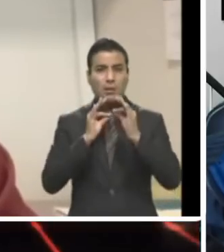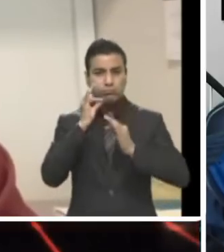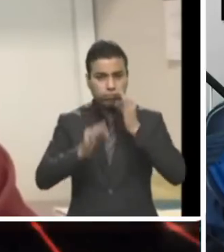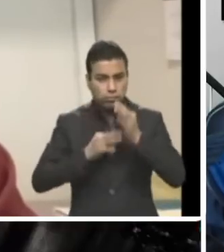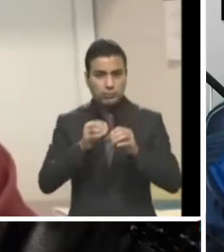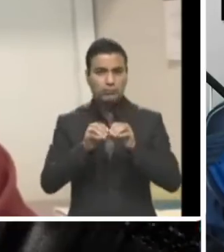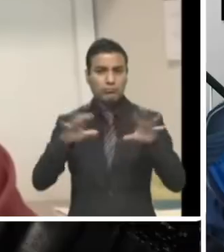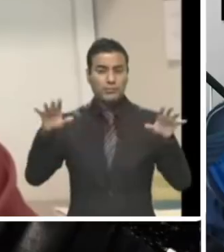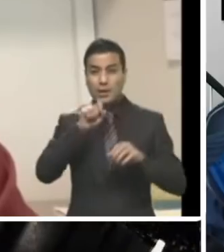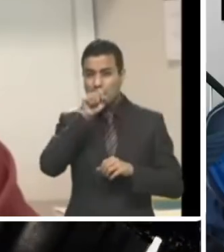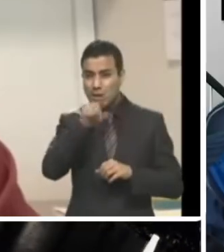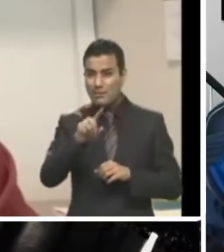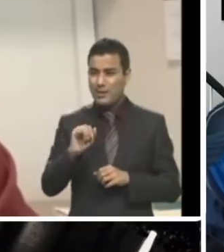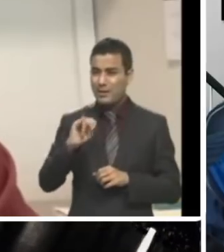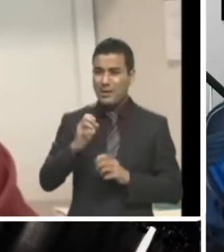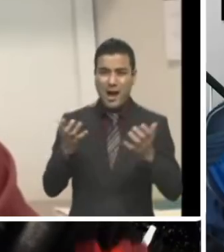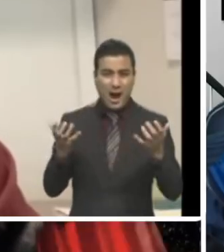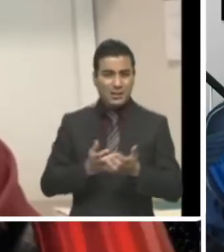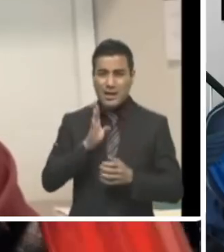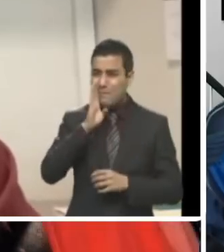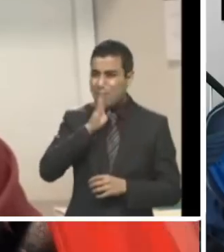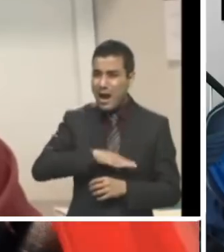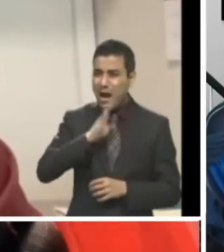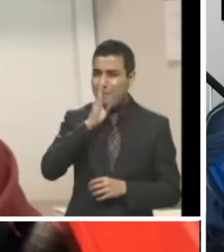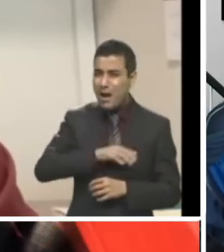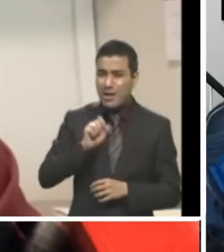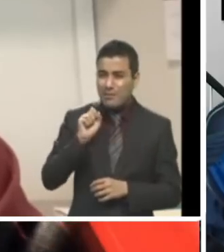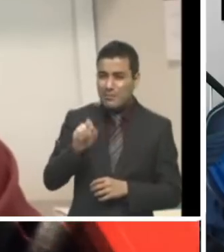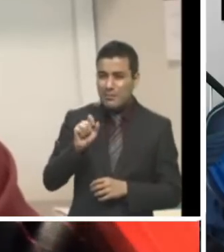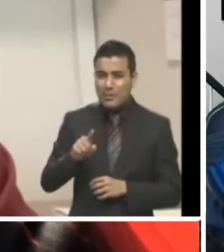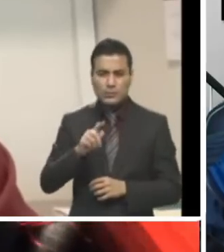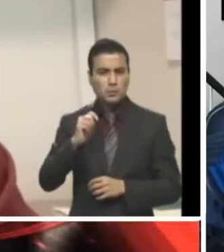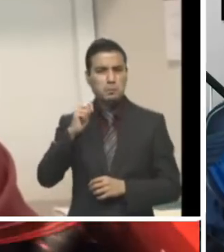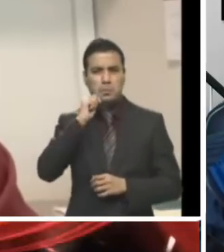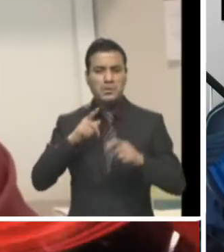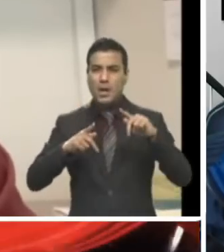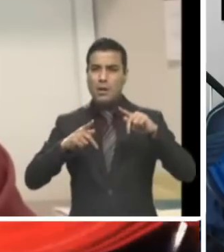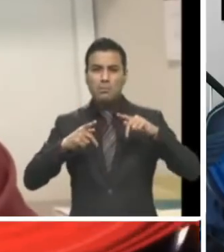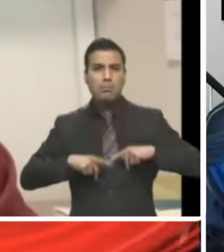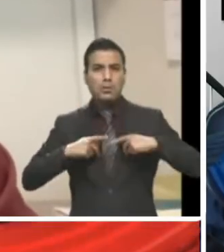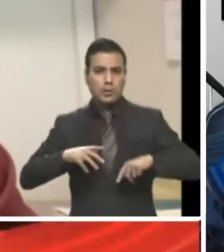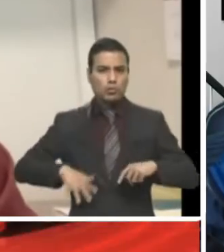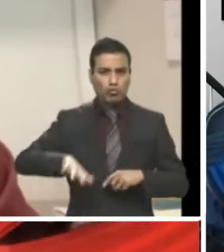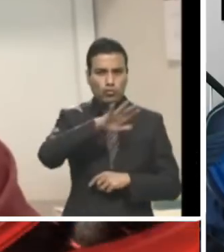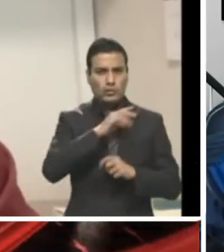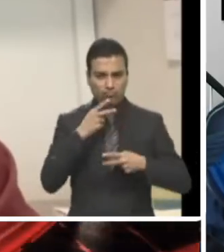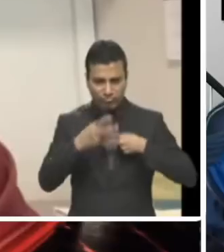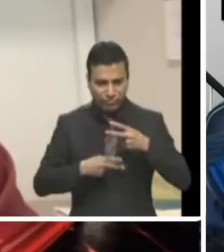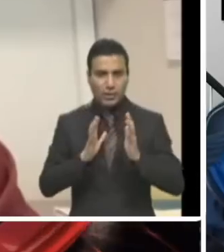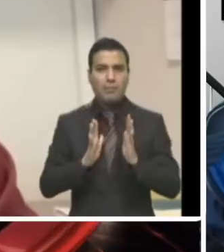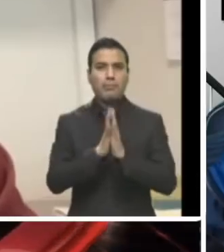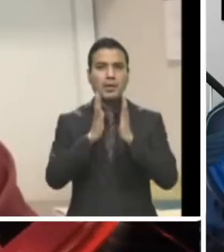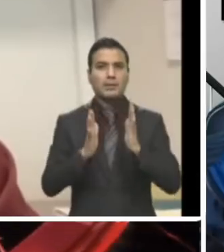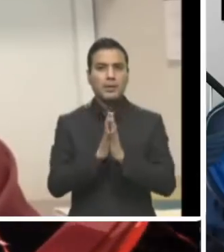pusieron todos los obstáculos la ciudadanía salió adelante y una vez más nos demostró que quiere vivir en una auténtica democracia y